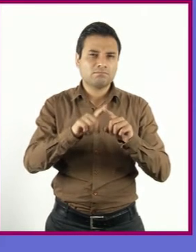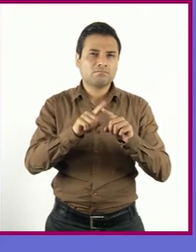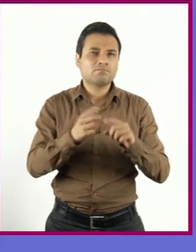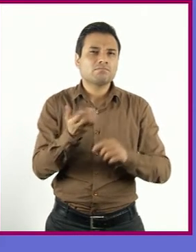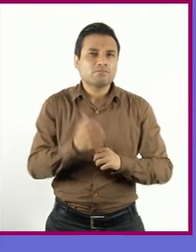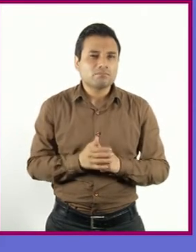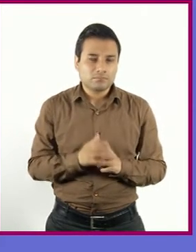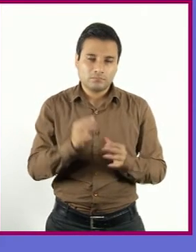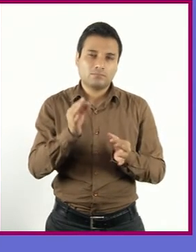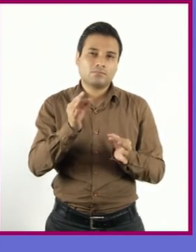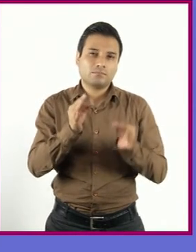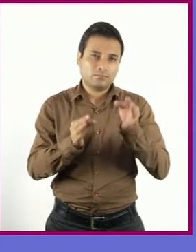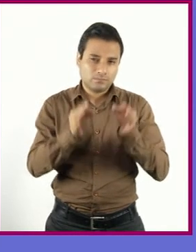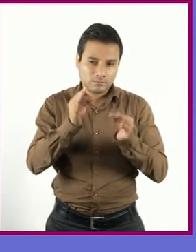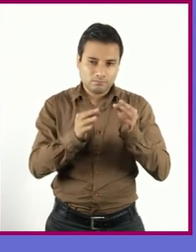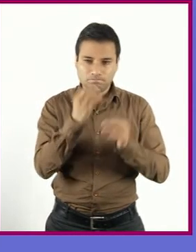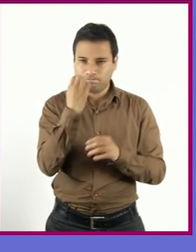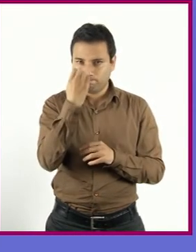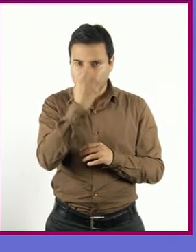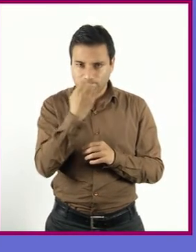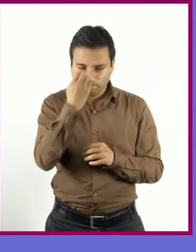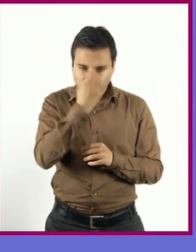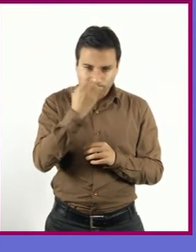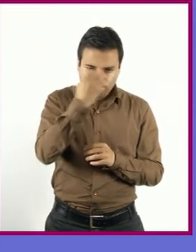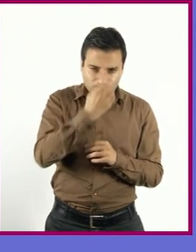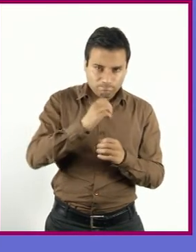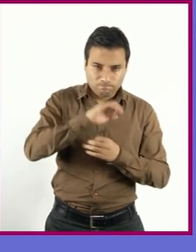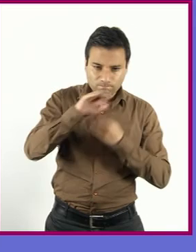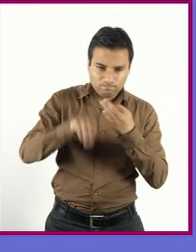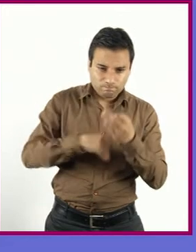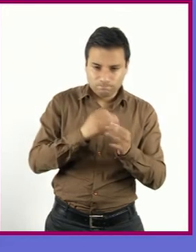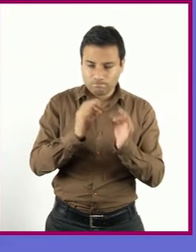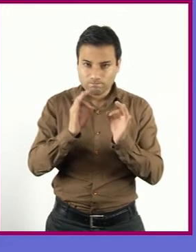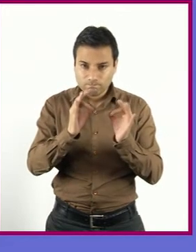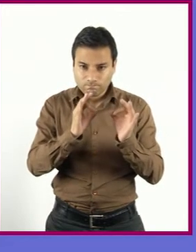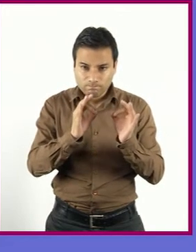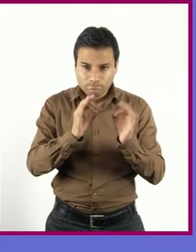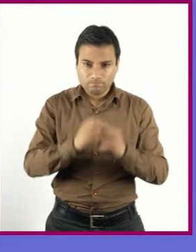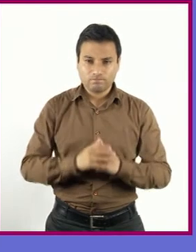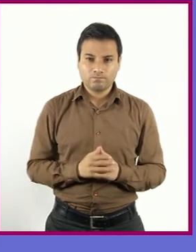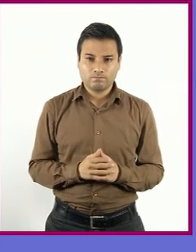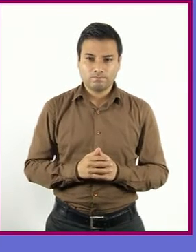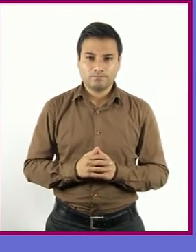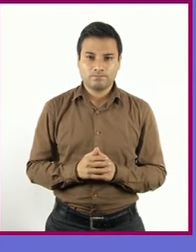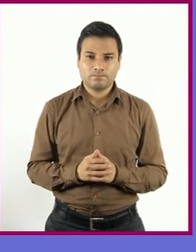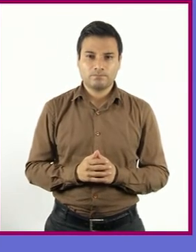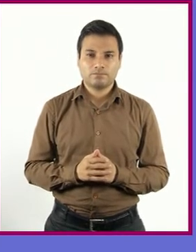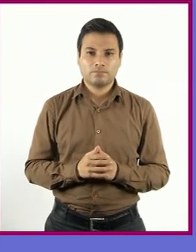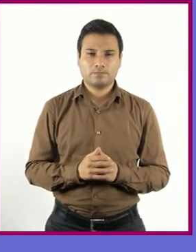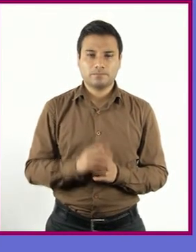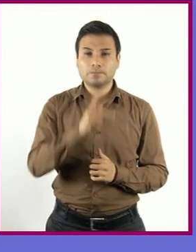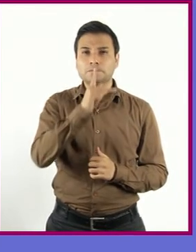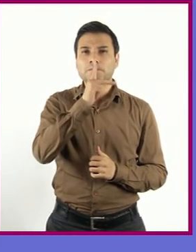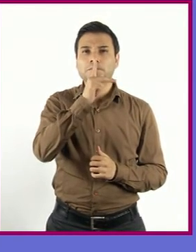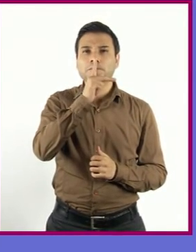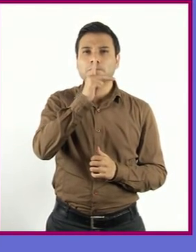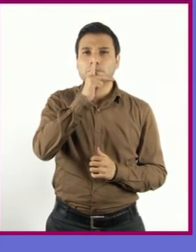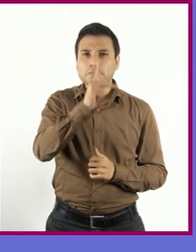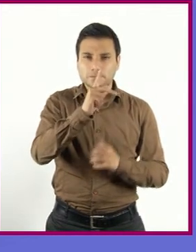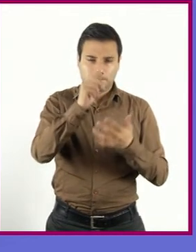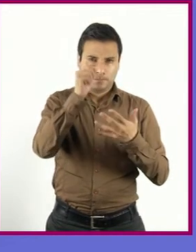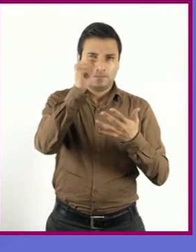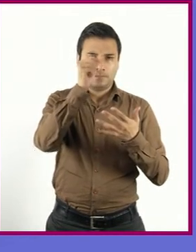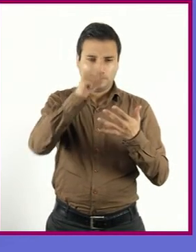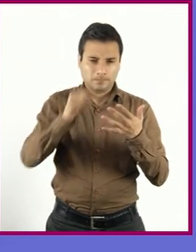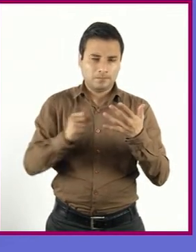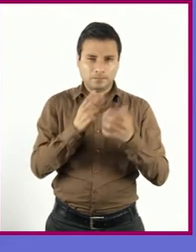Entonces el juez revisa, ¿verdad? El equipo se refiere con algunos términos hacia el